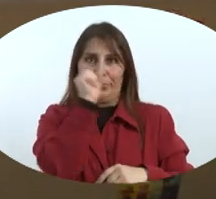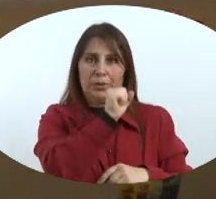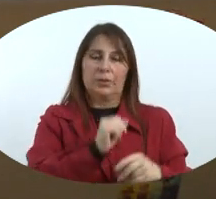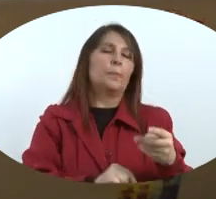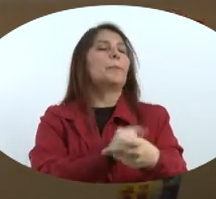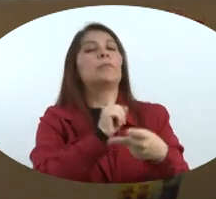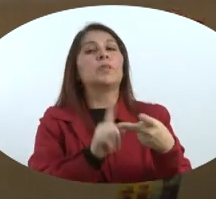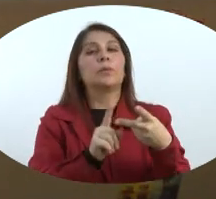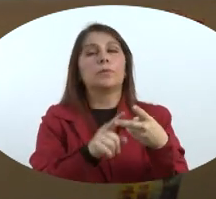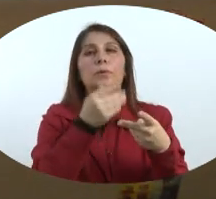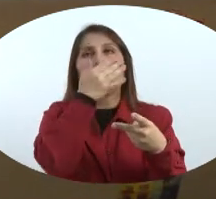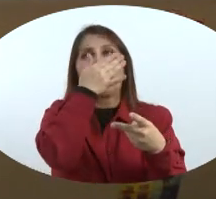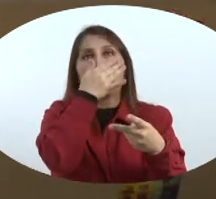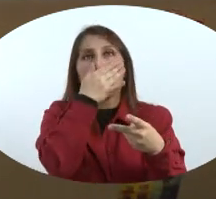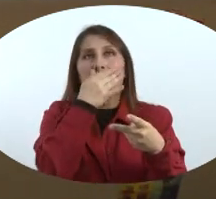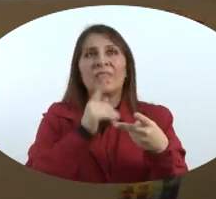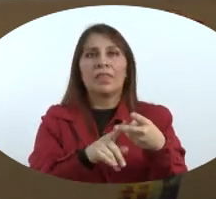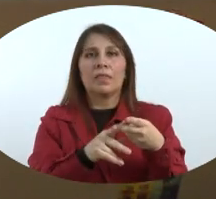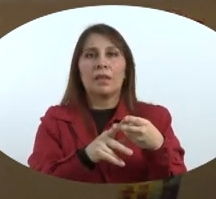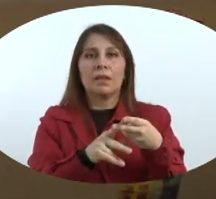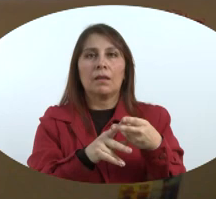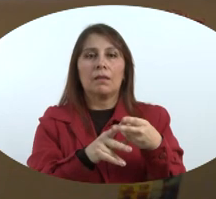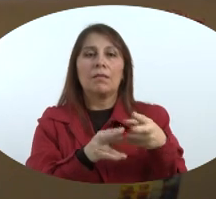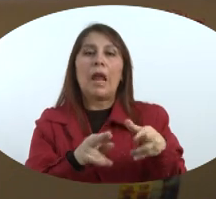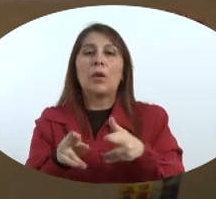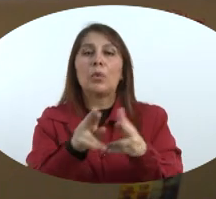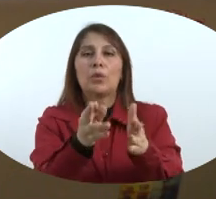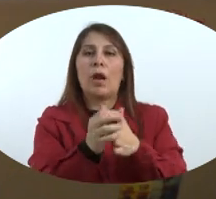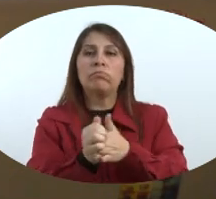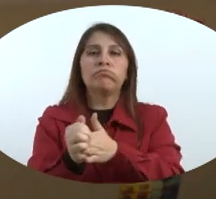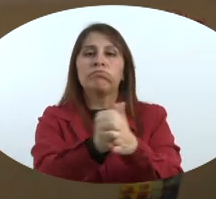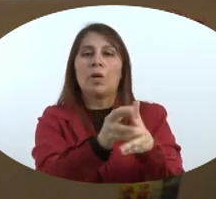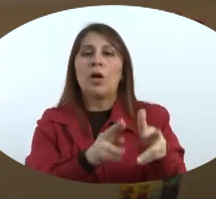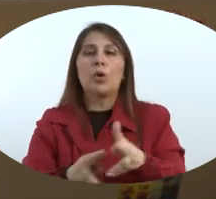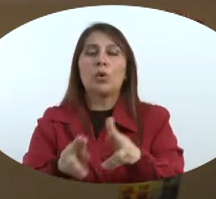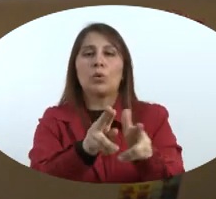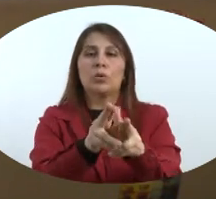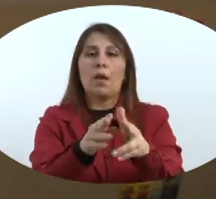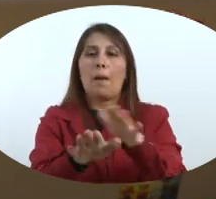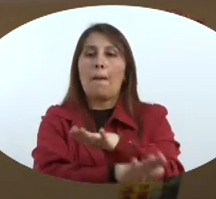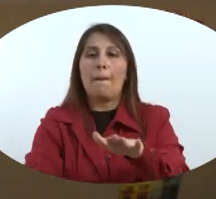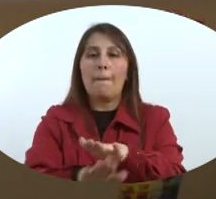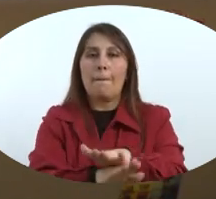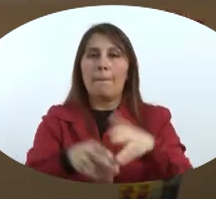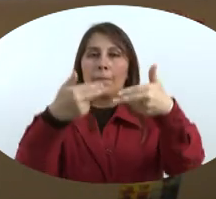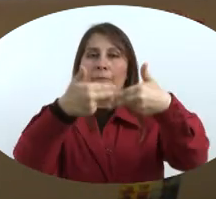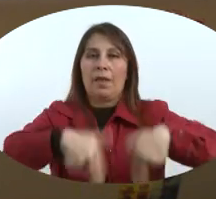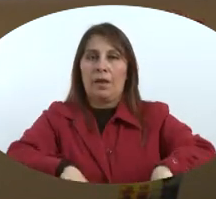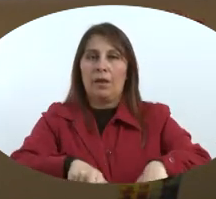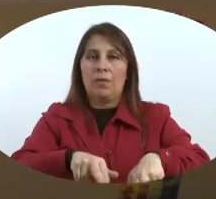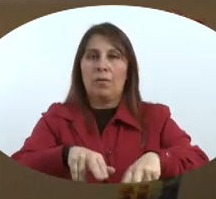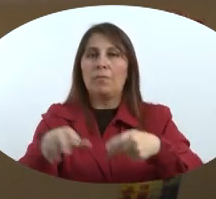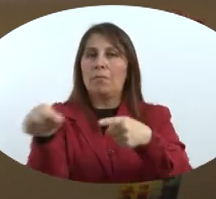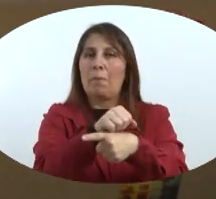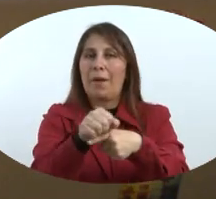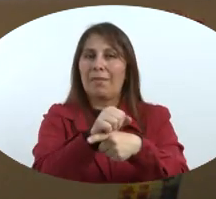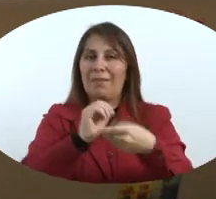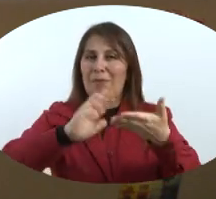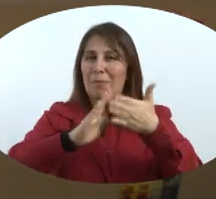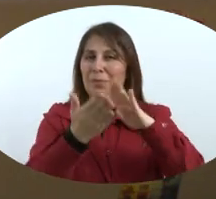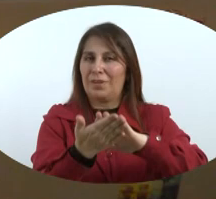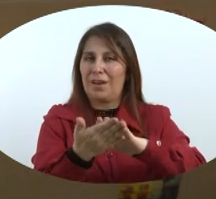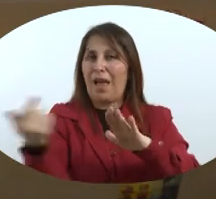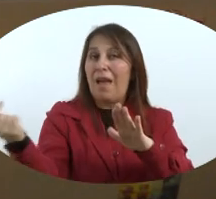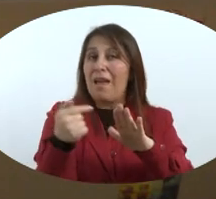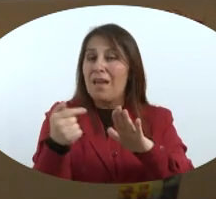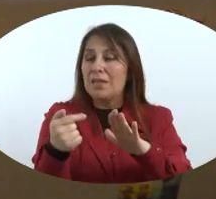segundo en la ruta de violencias basadas en género en prácticas comunitarias pues ésta